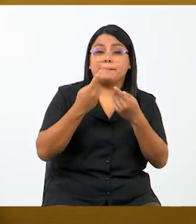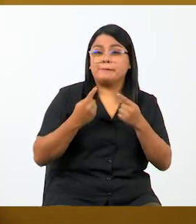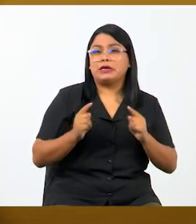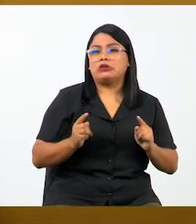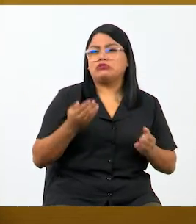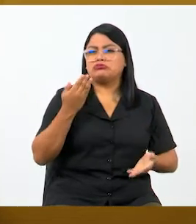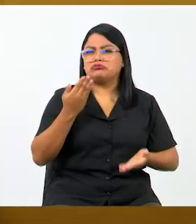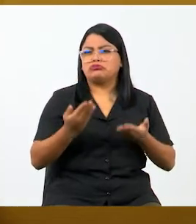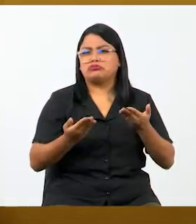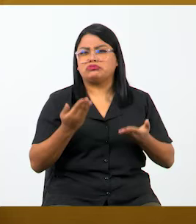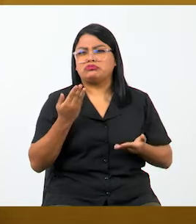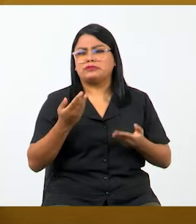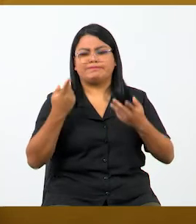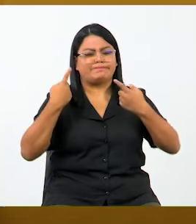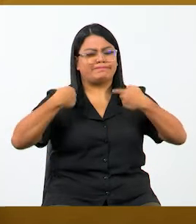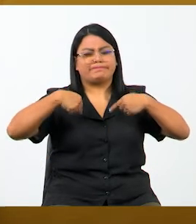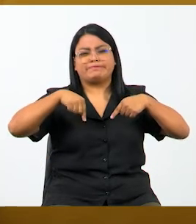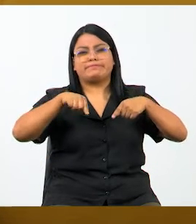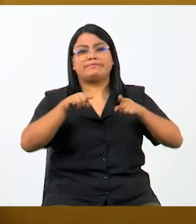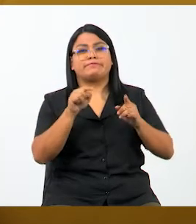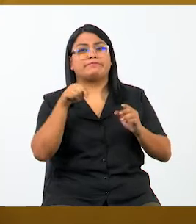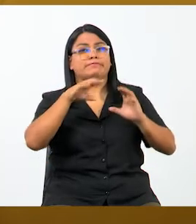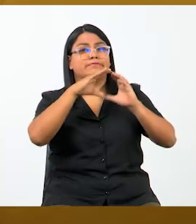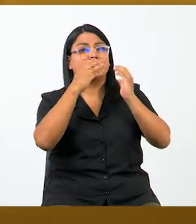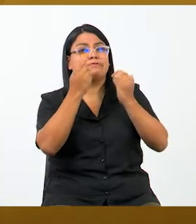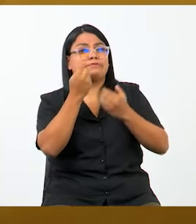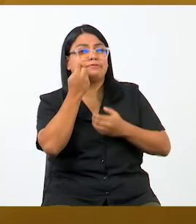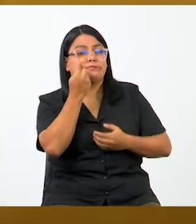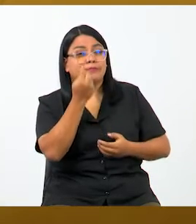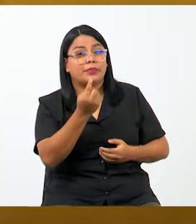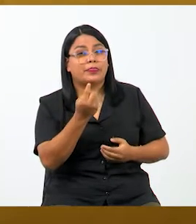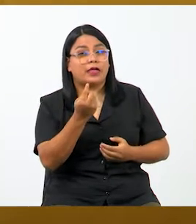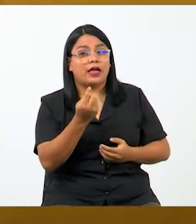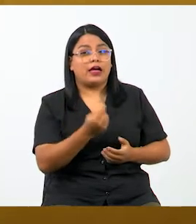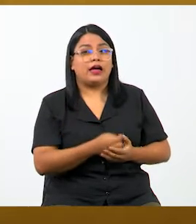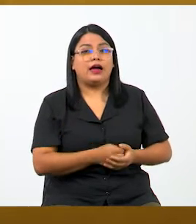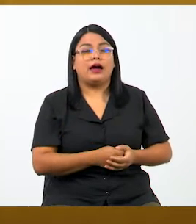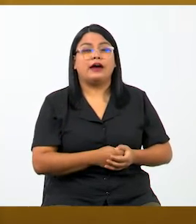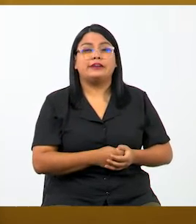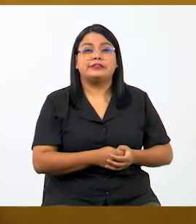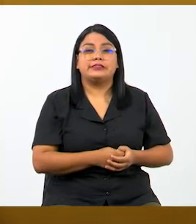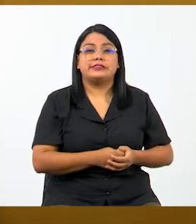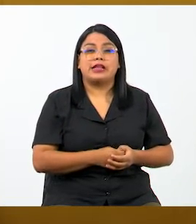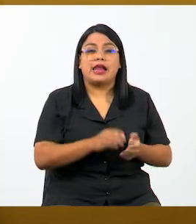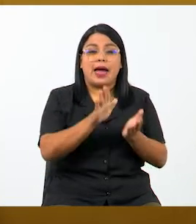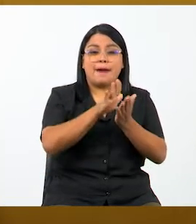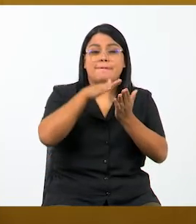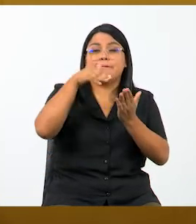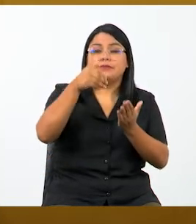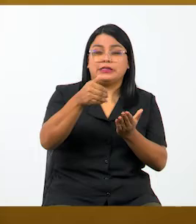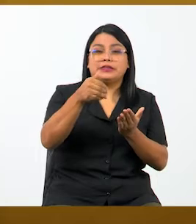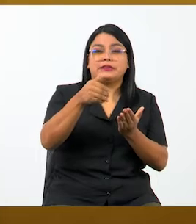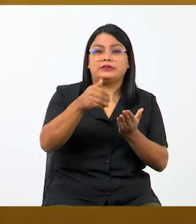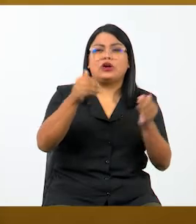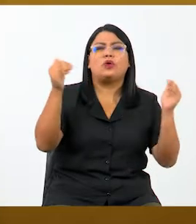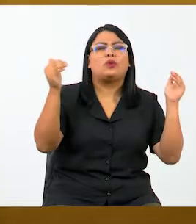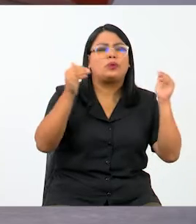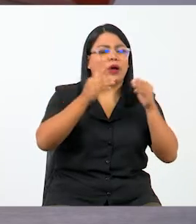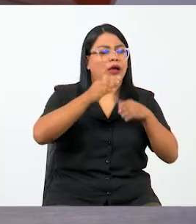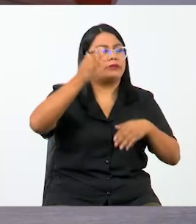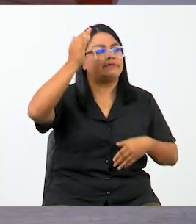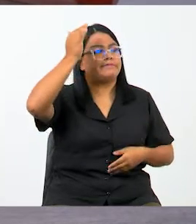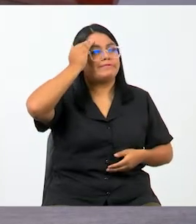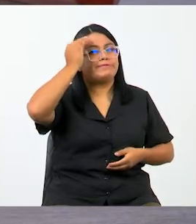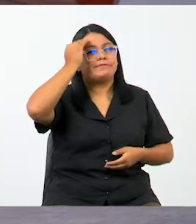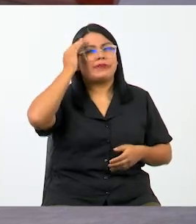continuidad a este webinar pasamos en este momento a la parte de la planificación y así conocer más o menos acerca